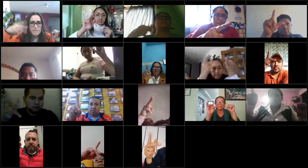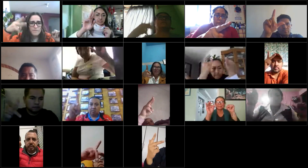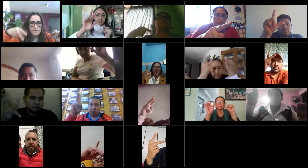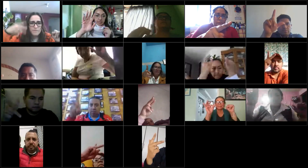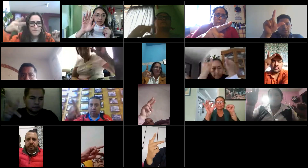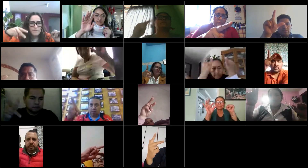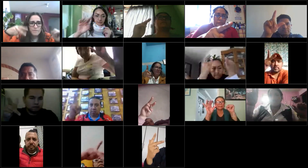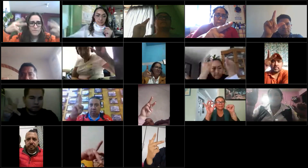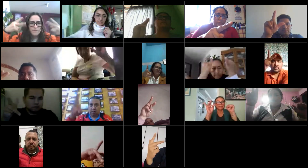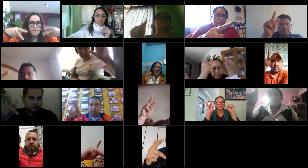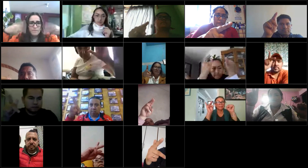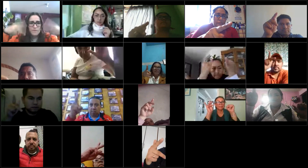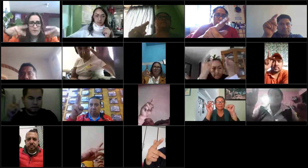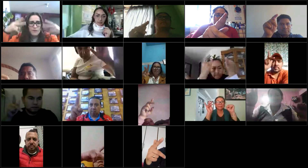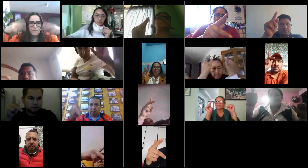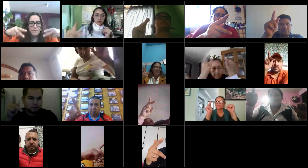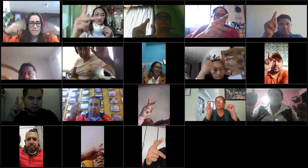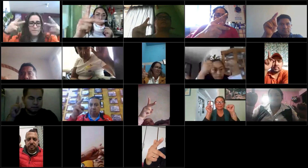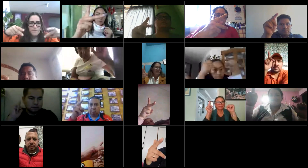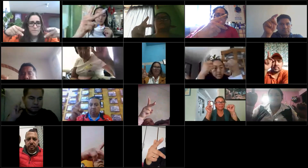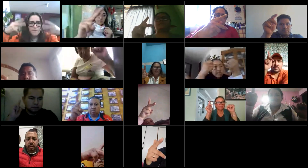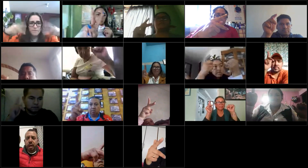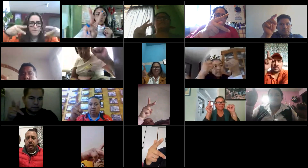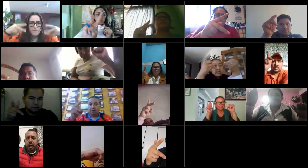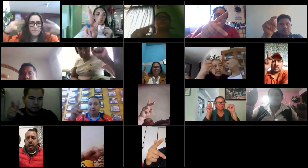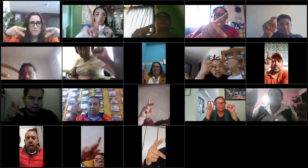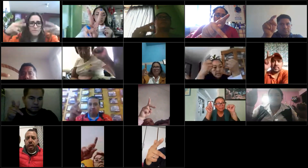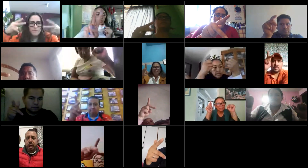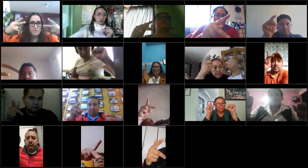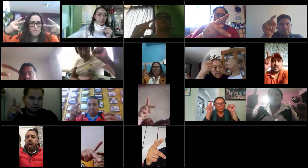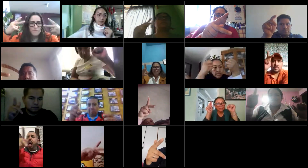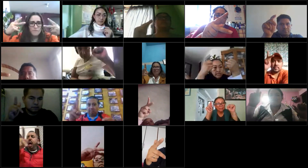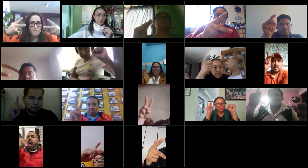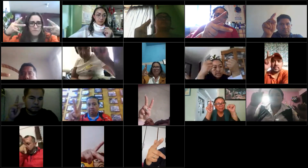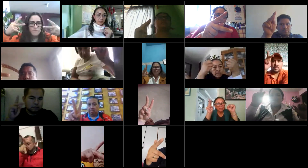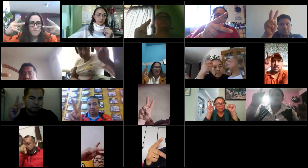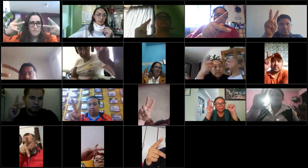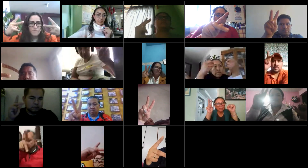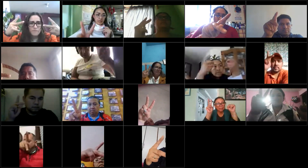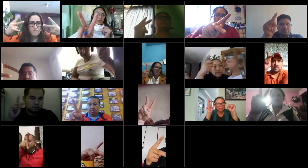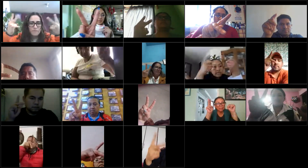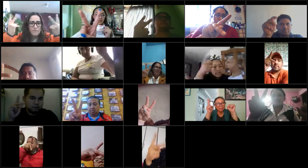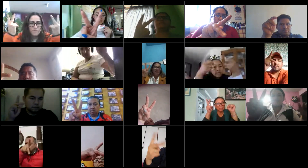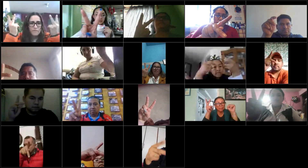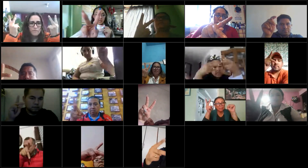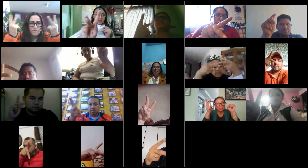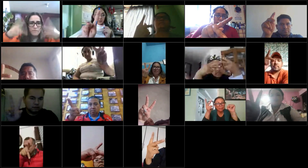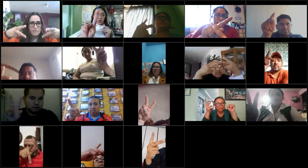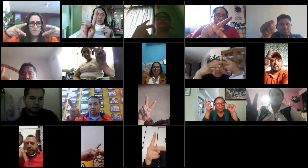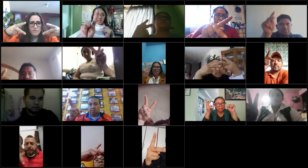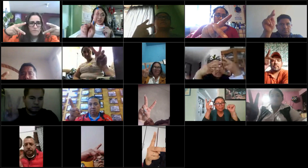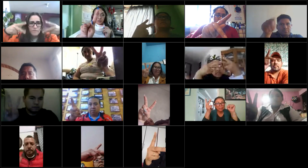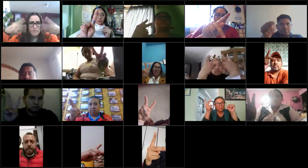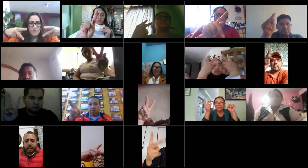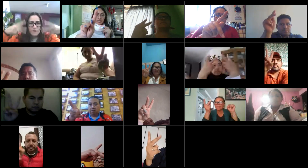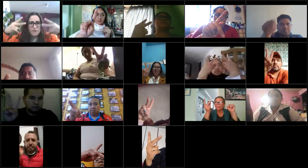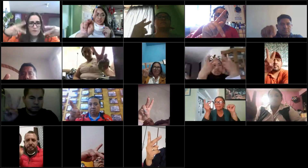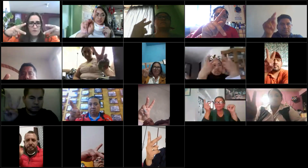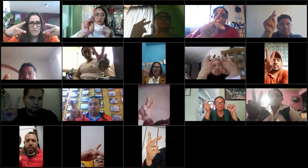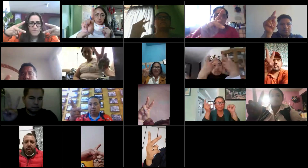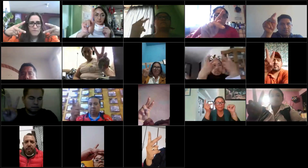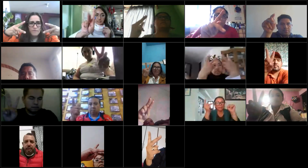Esa es letra difícil. Tengan cuidado ahí algunos que no la han visto. Hago la V, la B de la victoria, y pongo mi dedo